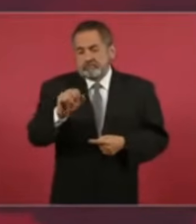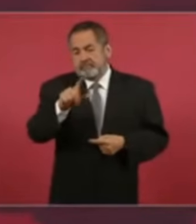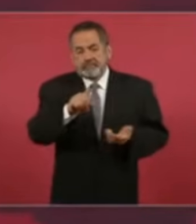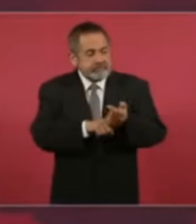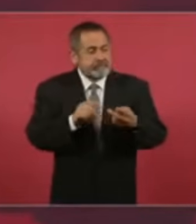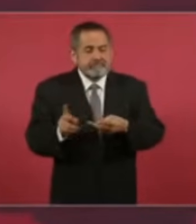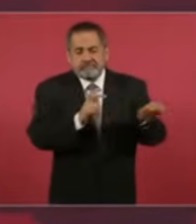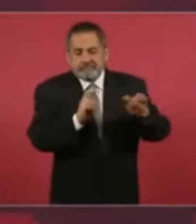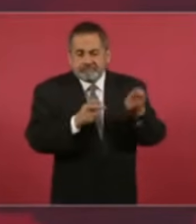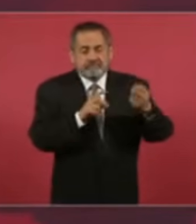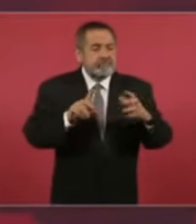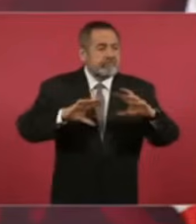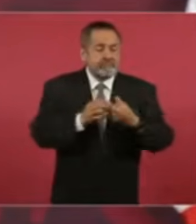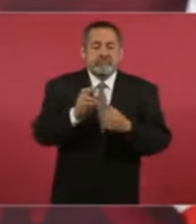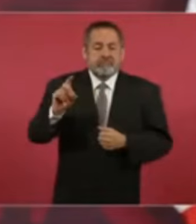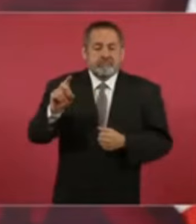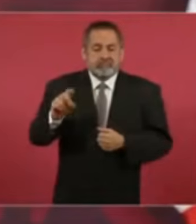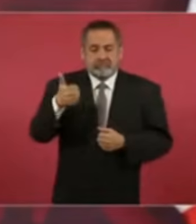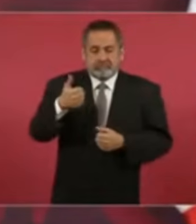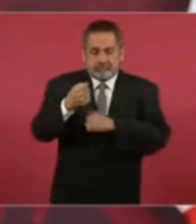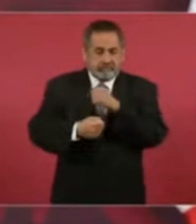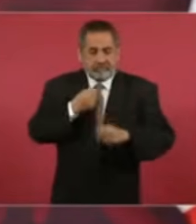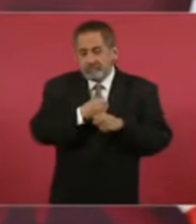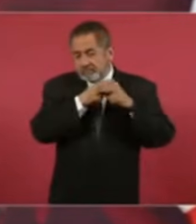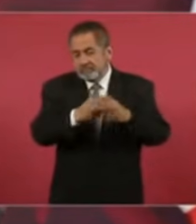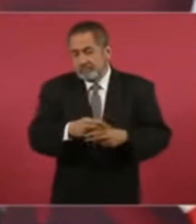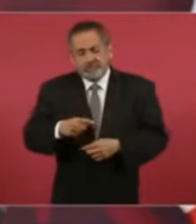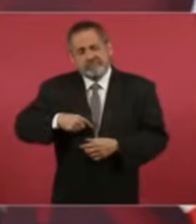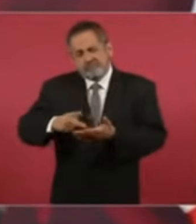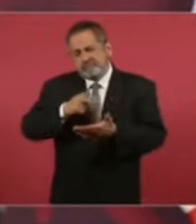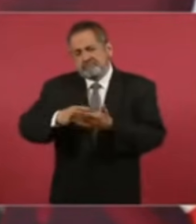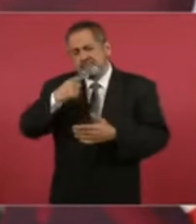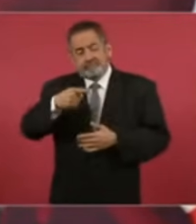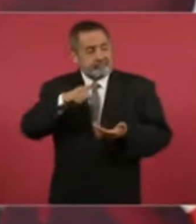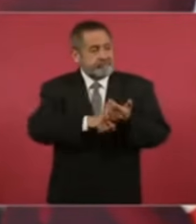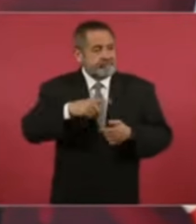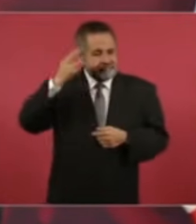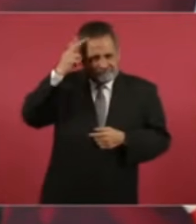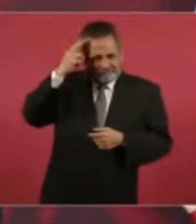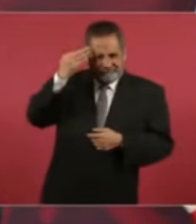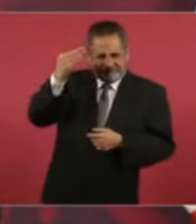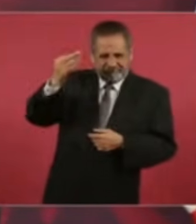saqueo, 36 años. Siempre lo digo, el porfiriato